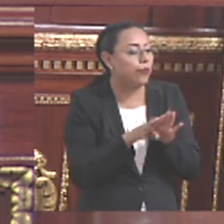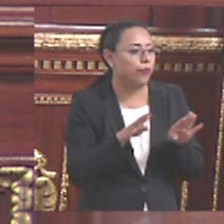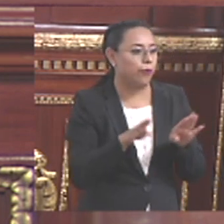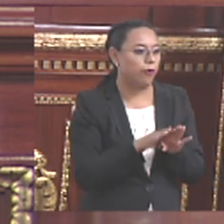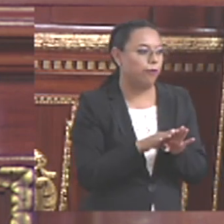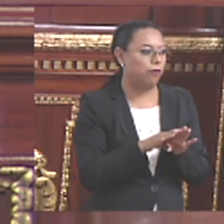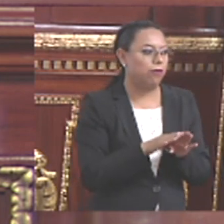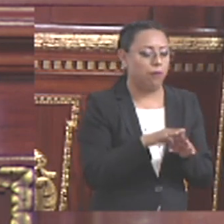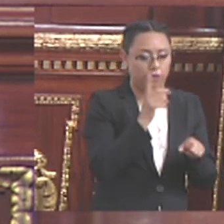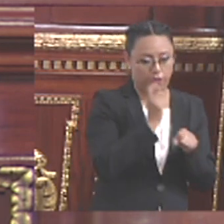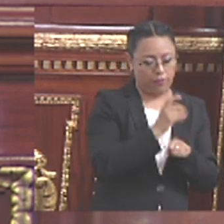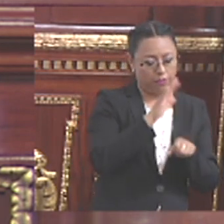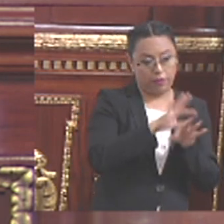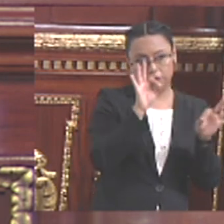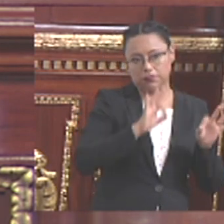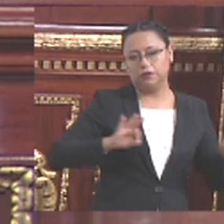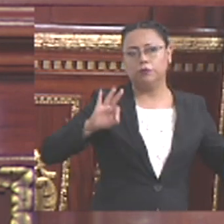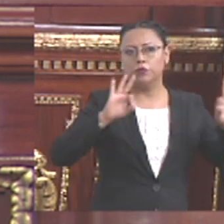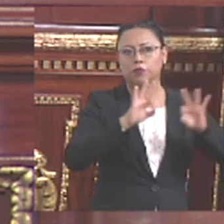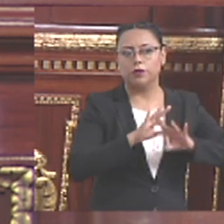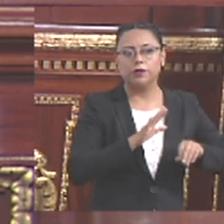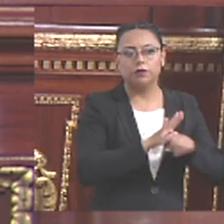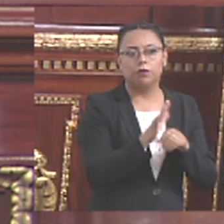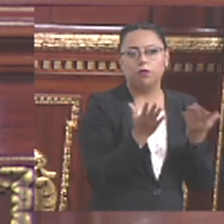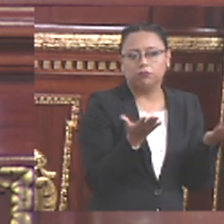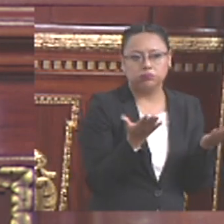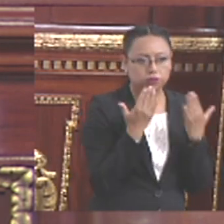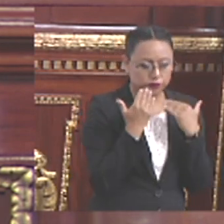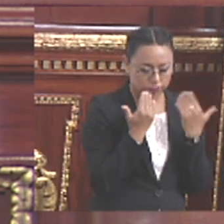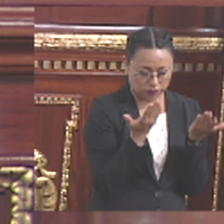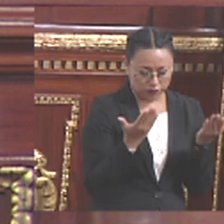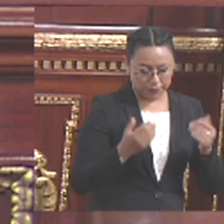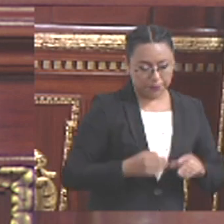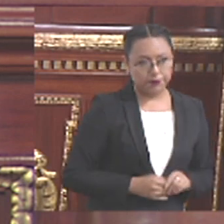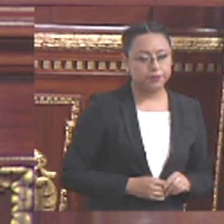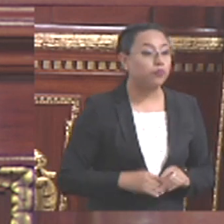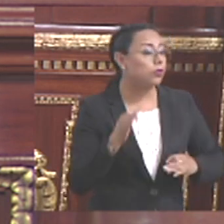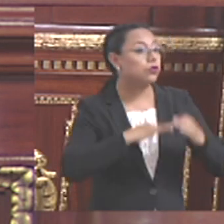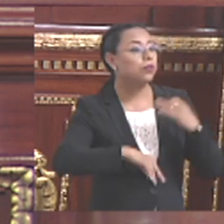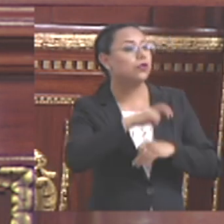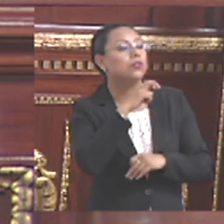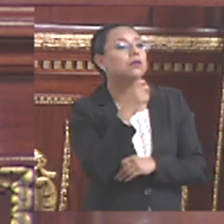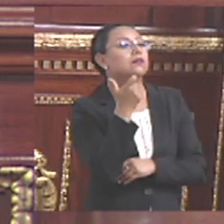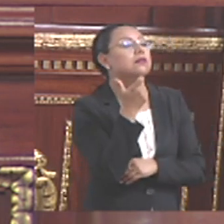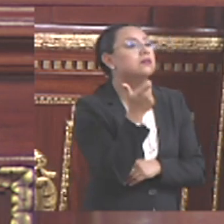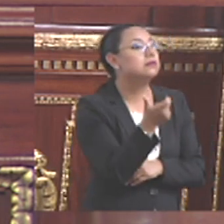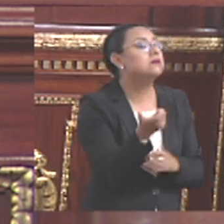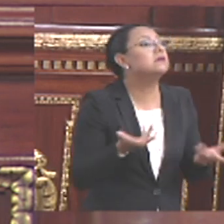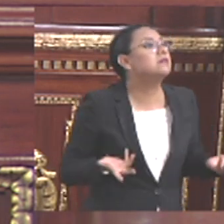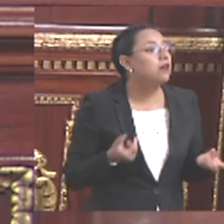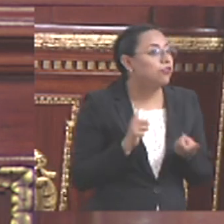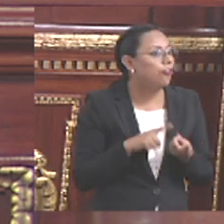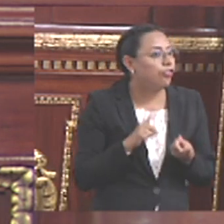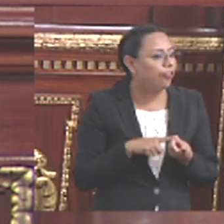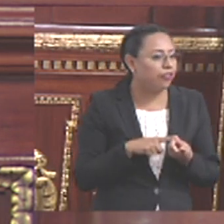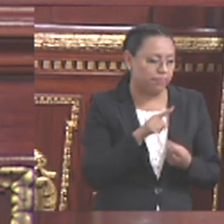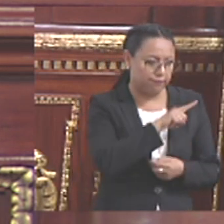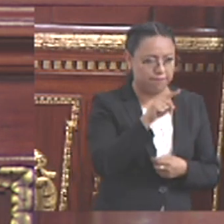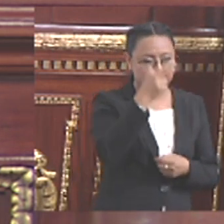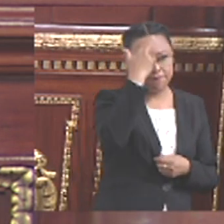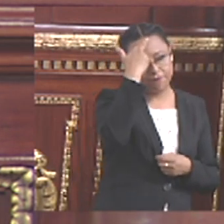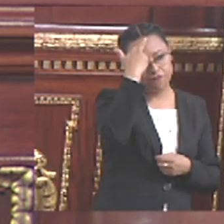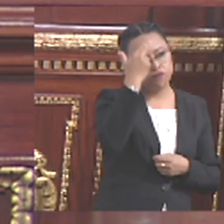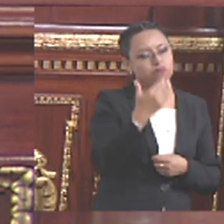las prioridades de los damnificados. ¿Y dónde estaban esos recursos? Lo recordamos muy bien